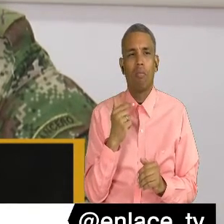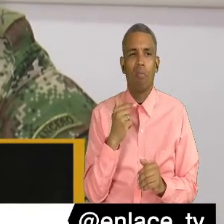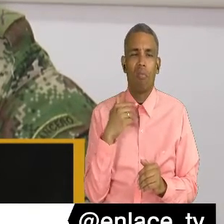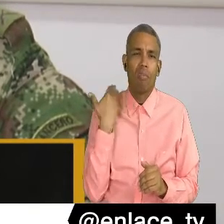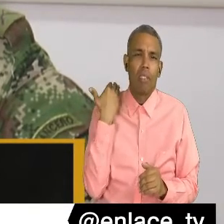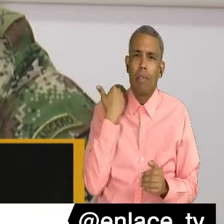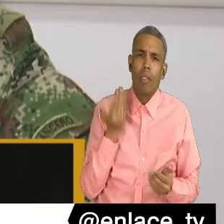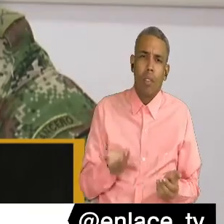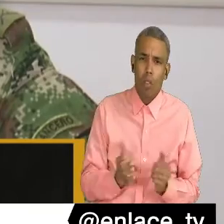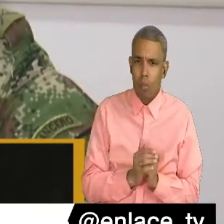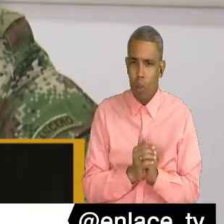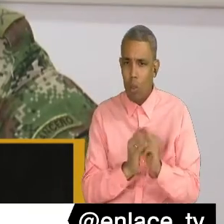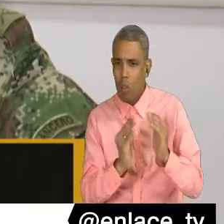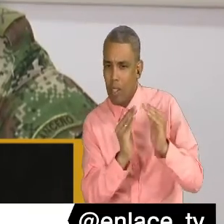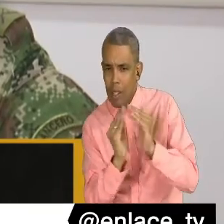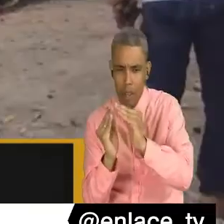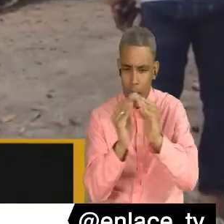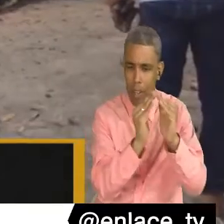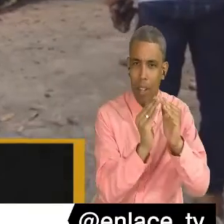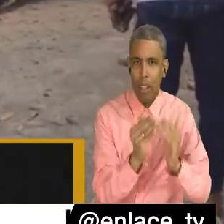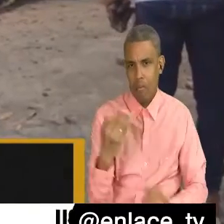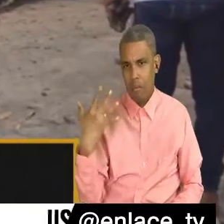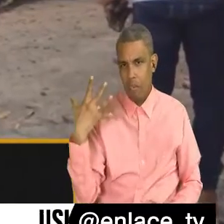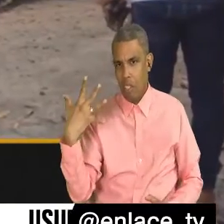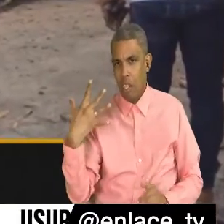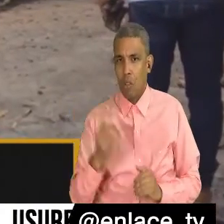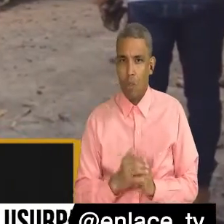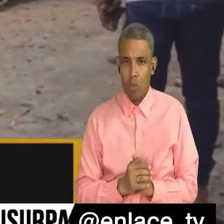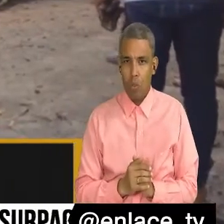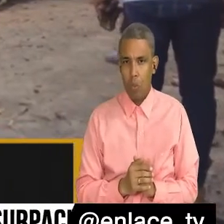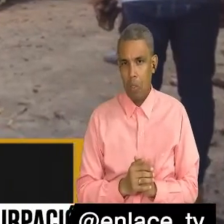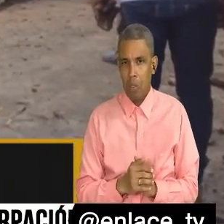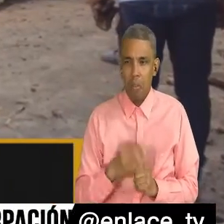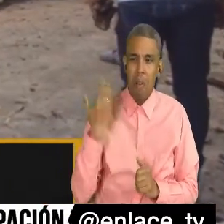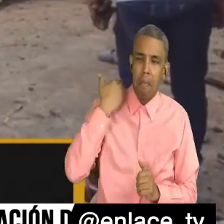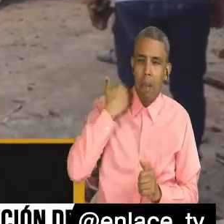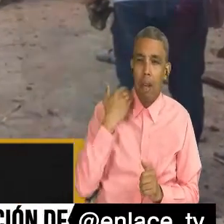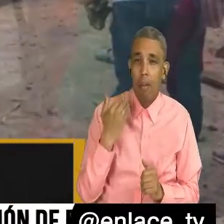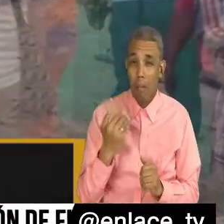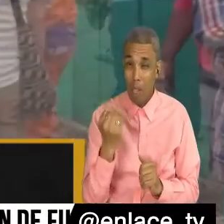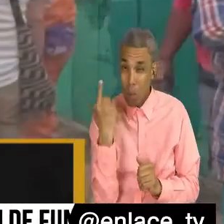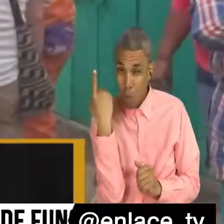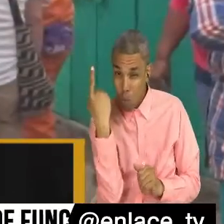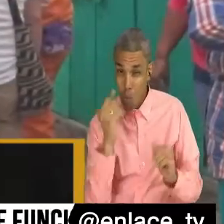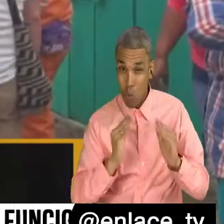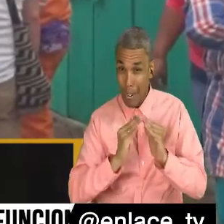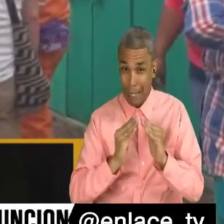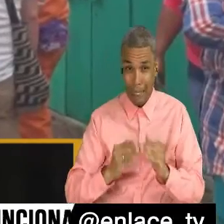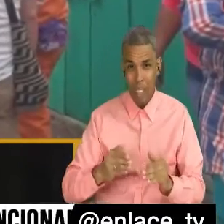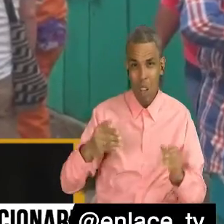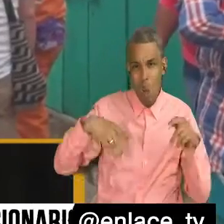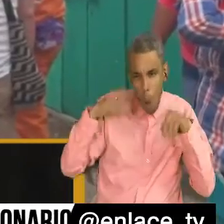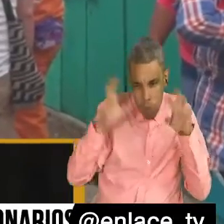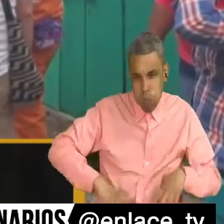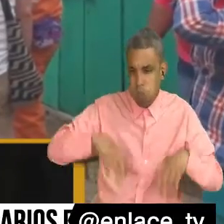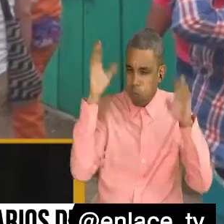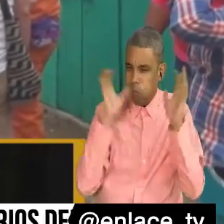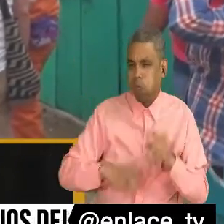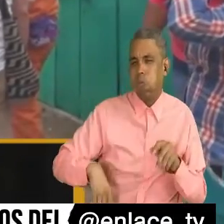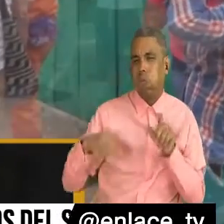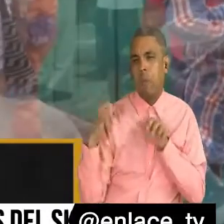Posiblemente fueron unas 5 viviendas, pero una fue la más afectada, donde quedó sin nada. Bueno, pues la situación se